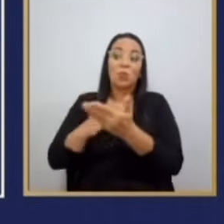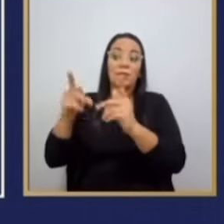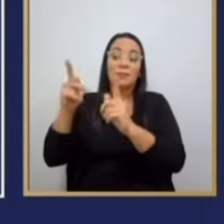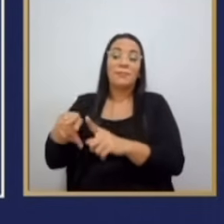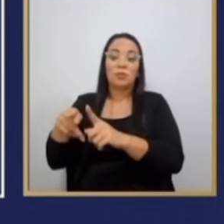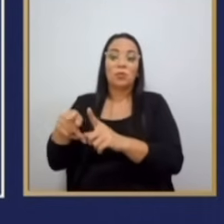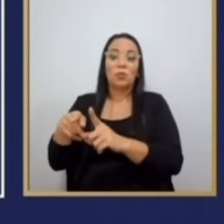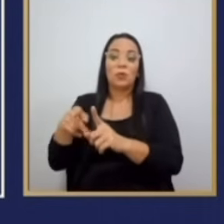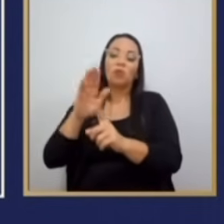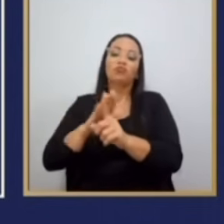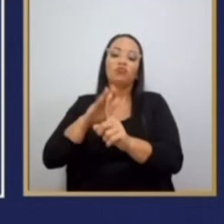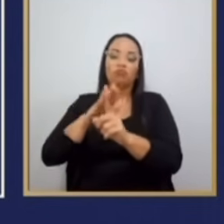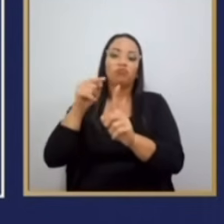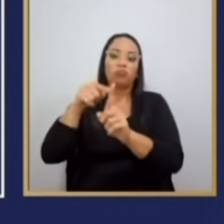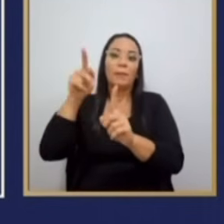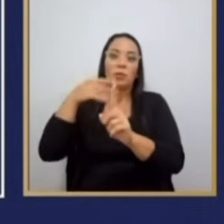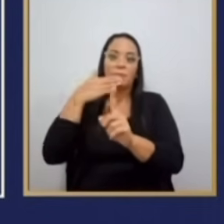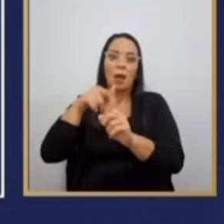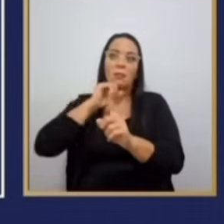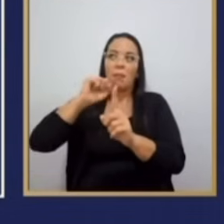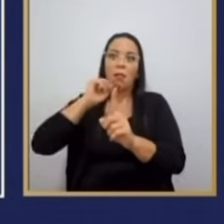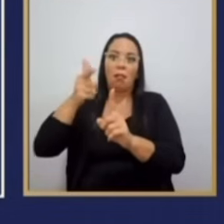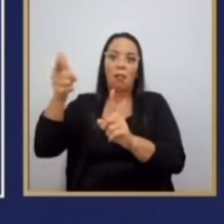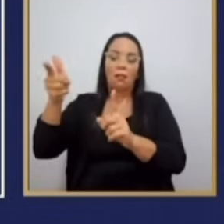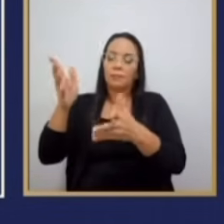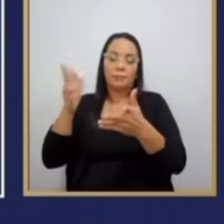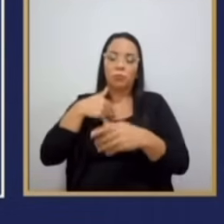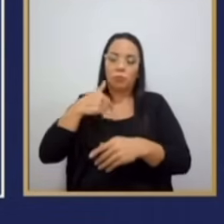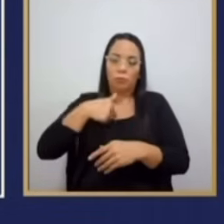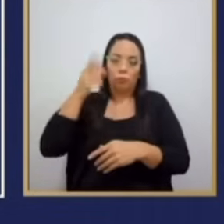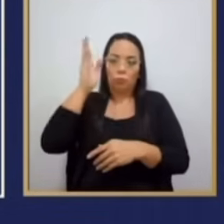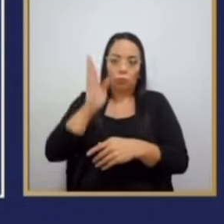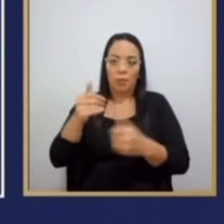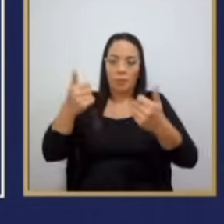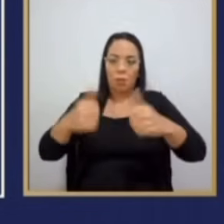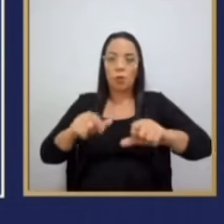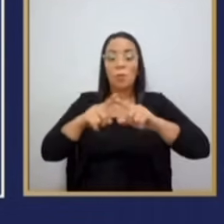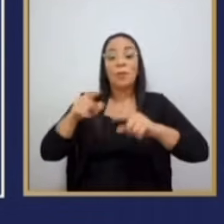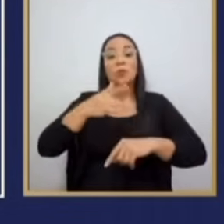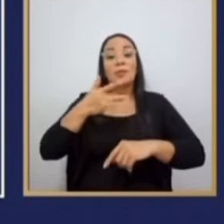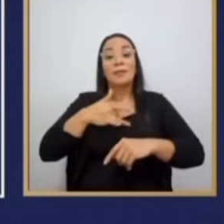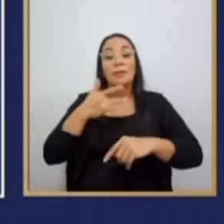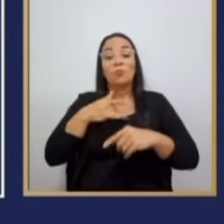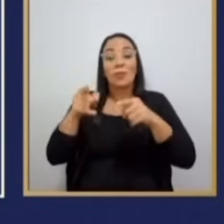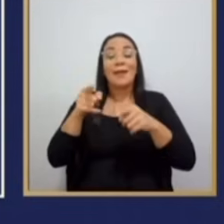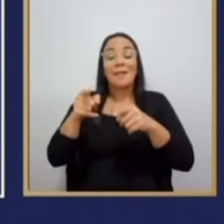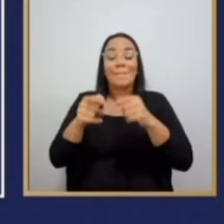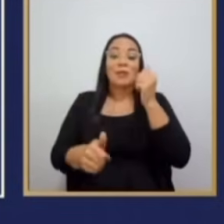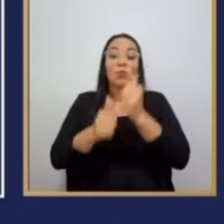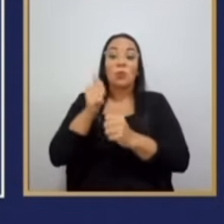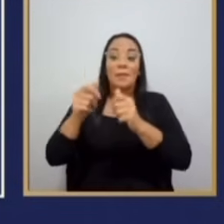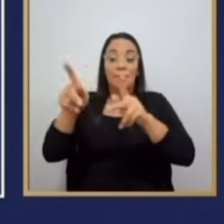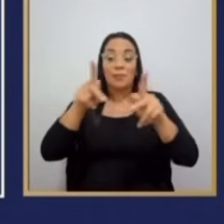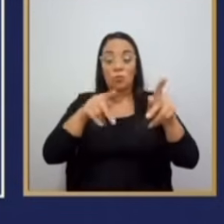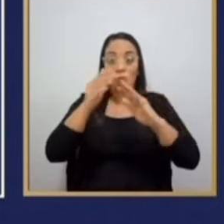balazos nunca van a estar de acuerdo con eso, pero nosotros sentimos que la gran cantidad del pueblo de Costa